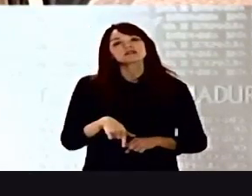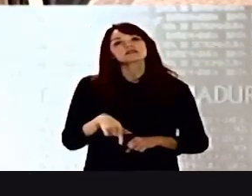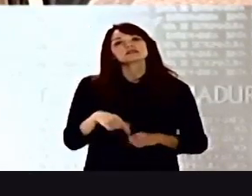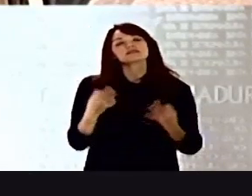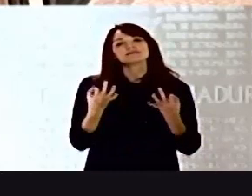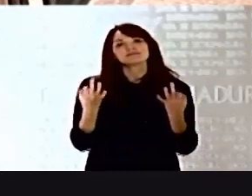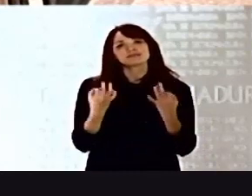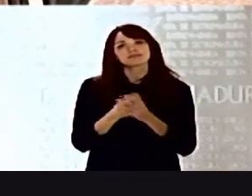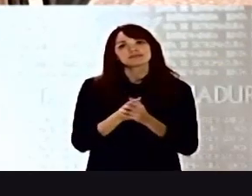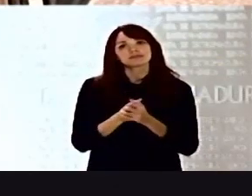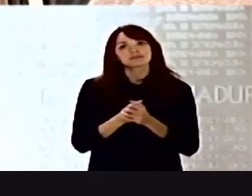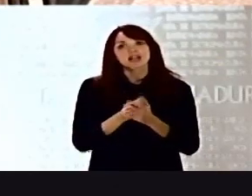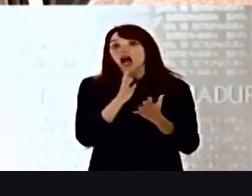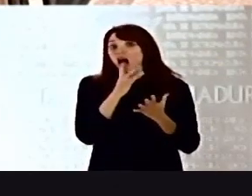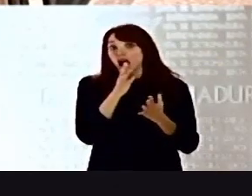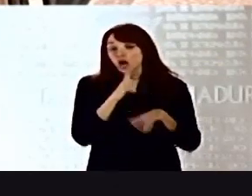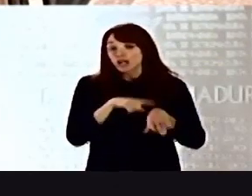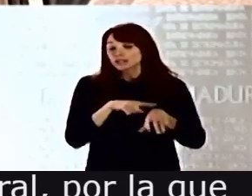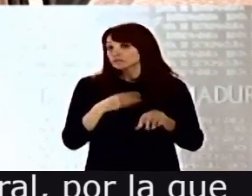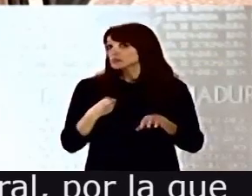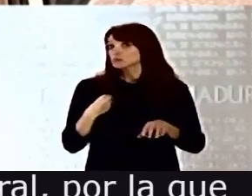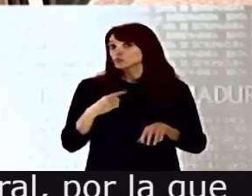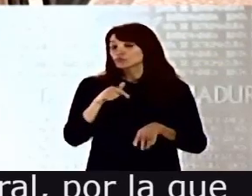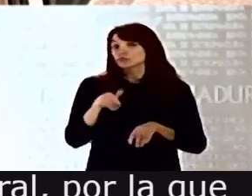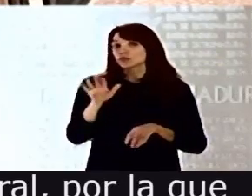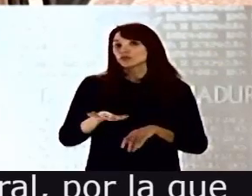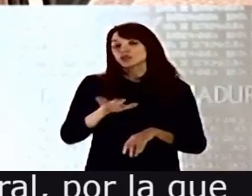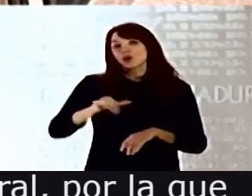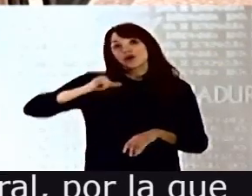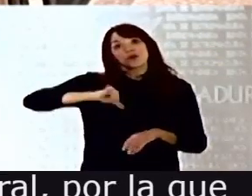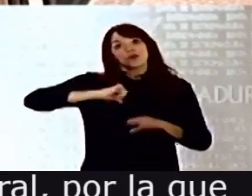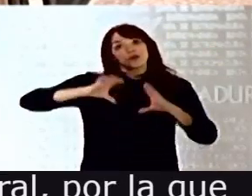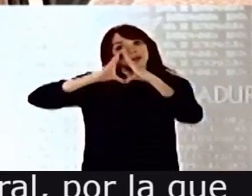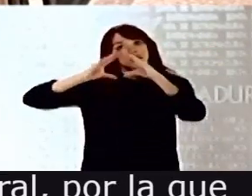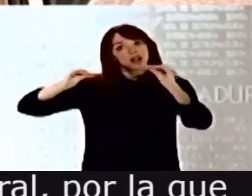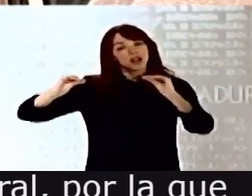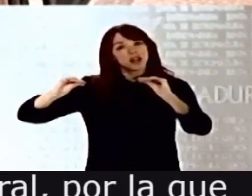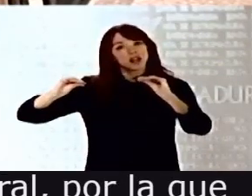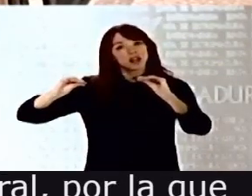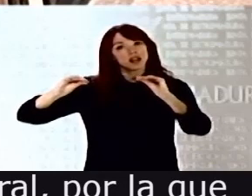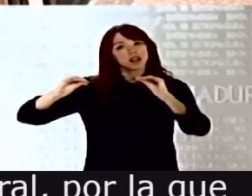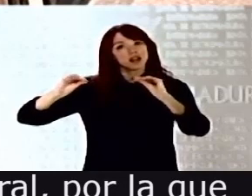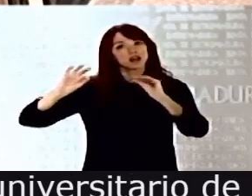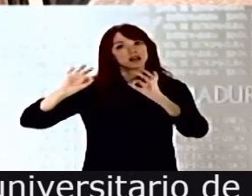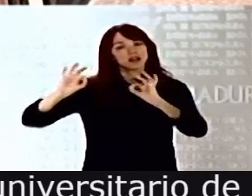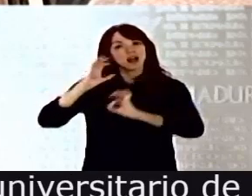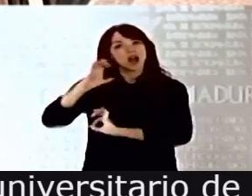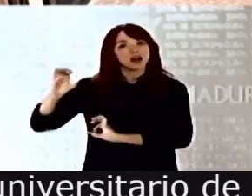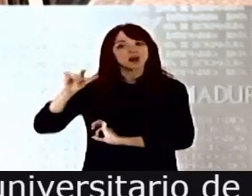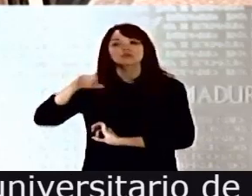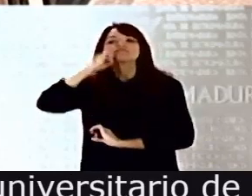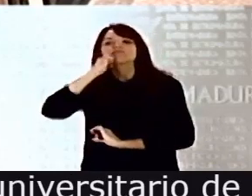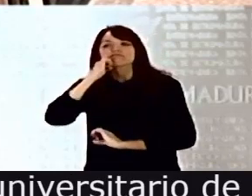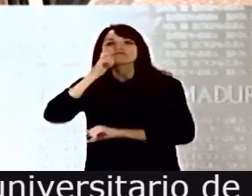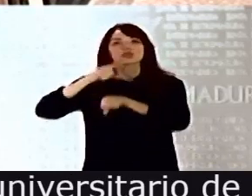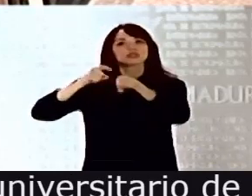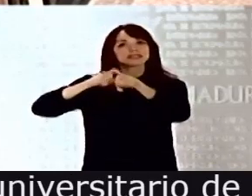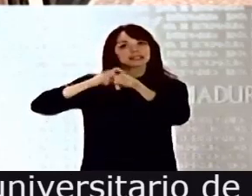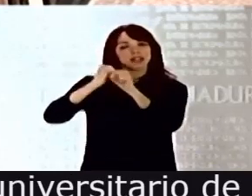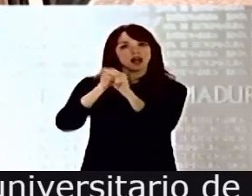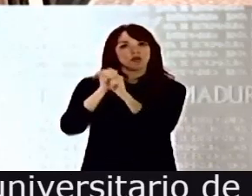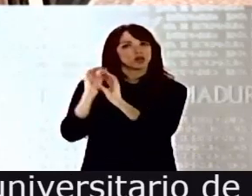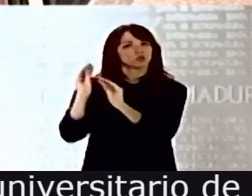la que está teniendo lugar ahora mismo en el Hospital Universitario de Cáceres, protestan por las condiciones laborales, y